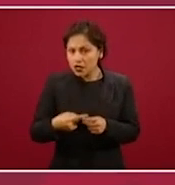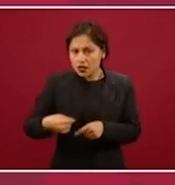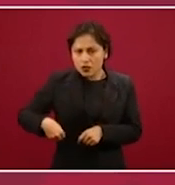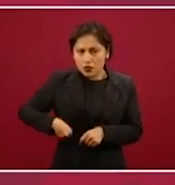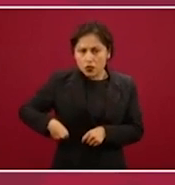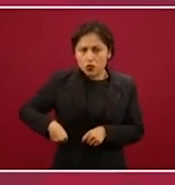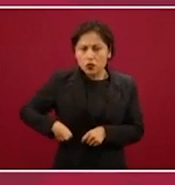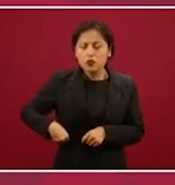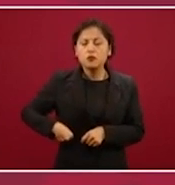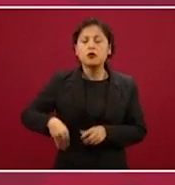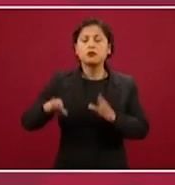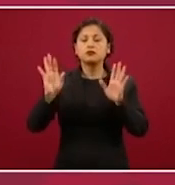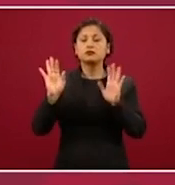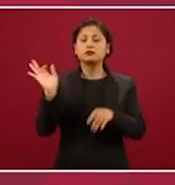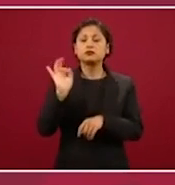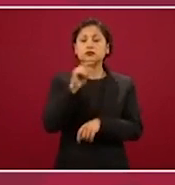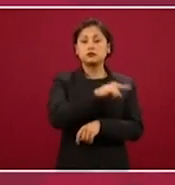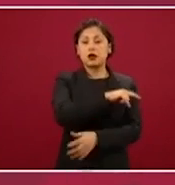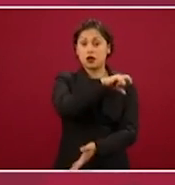el producto,